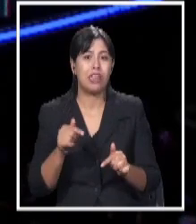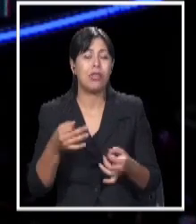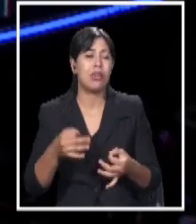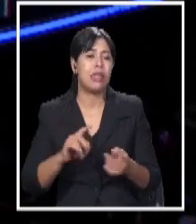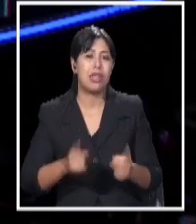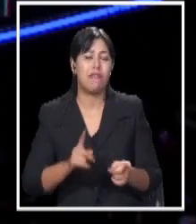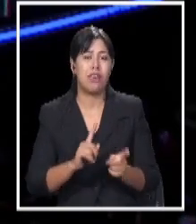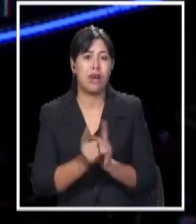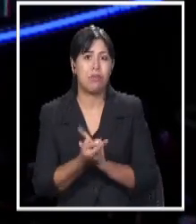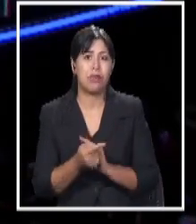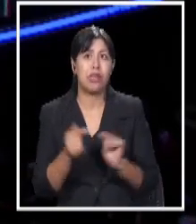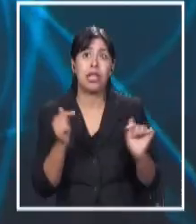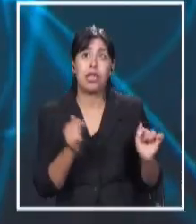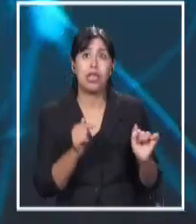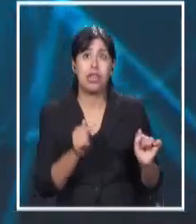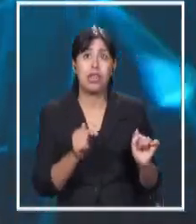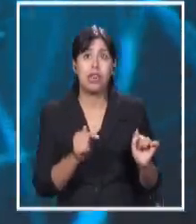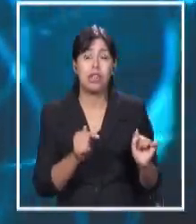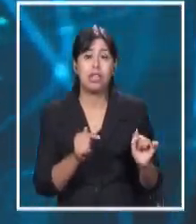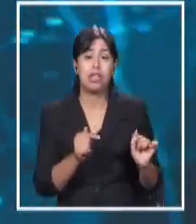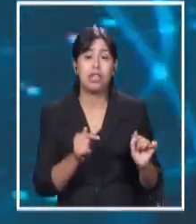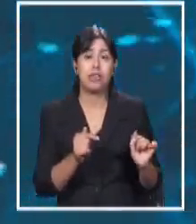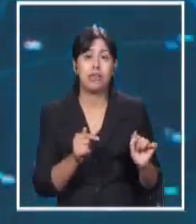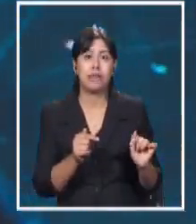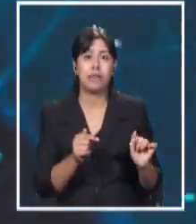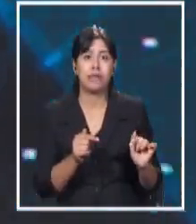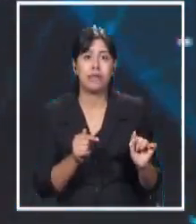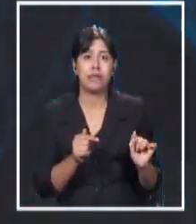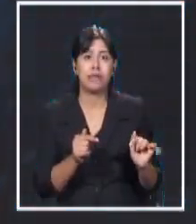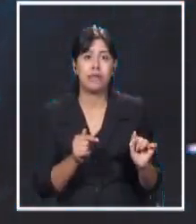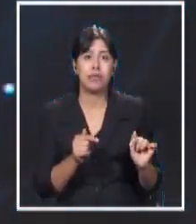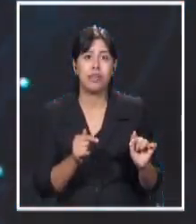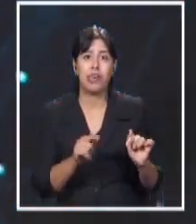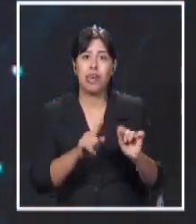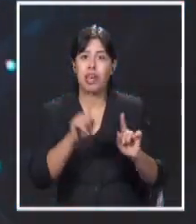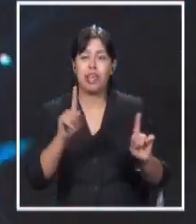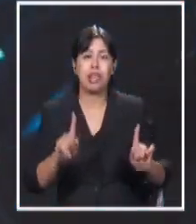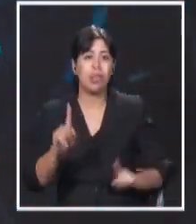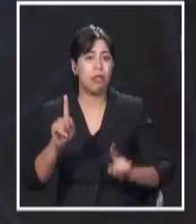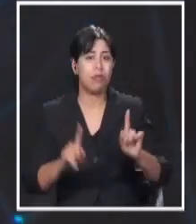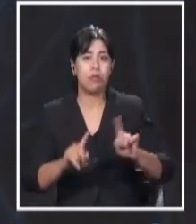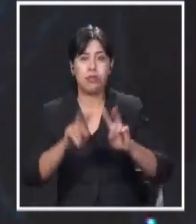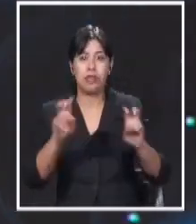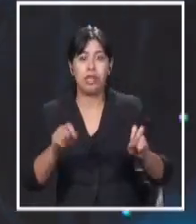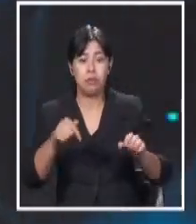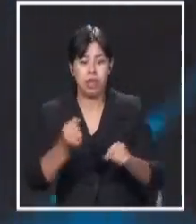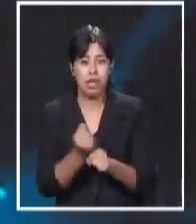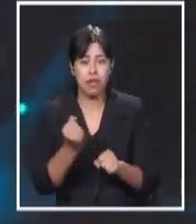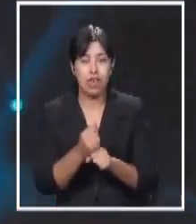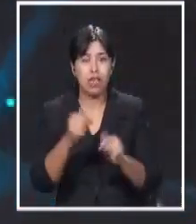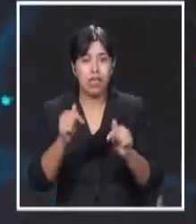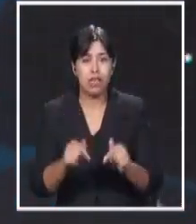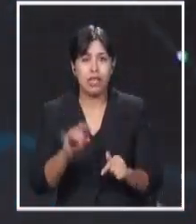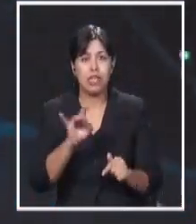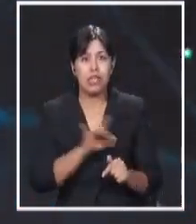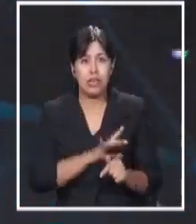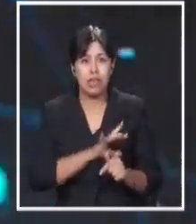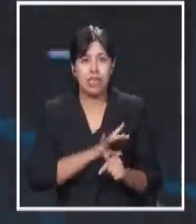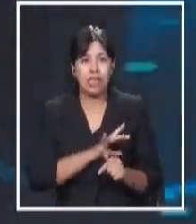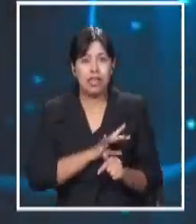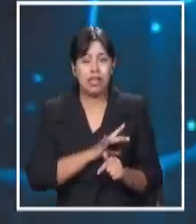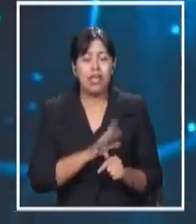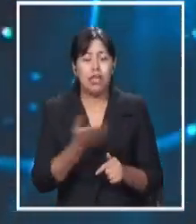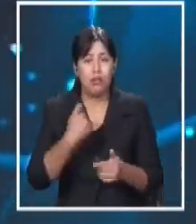cambiar. Estas son áreas, fronteras en las que estamos trabajando aquí en Chile, en nuestro instituto,